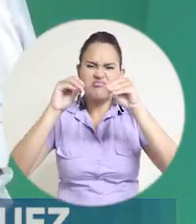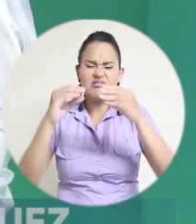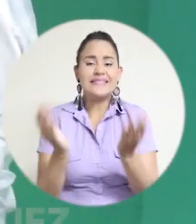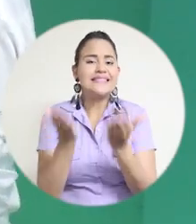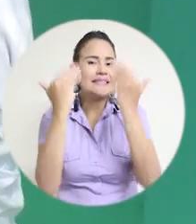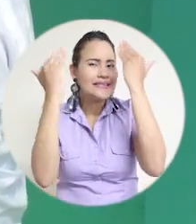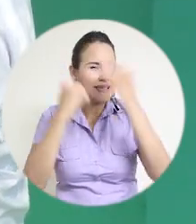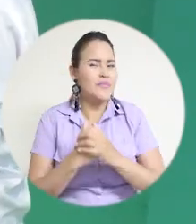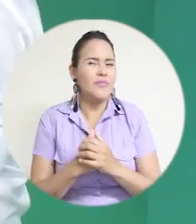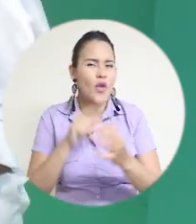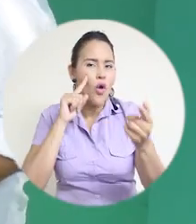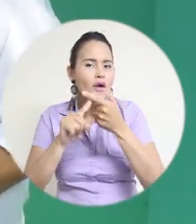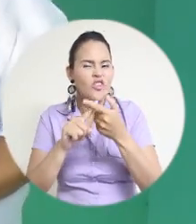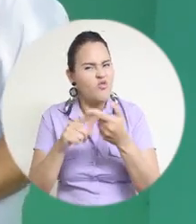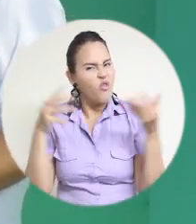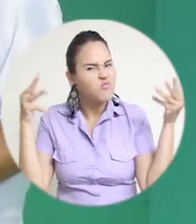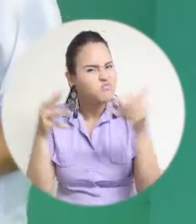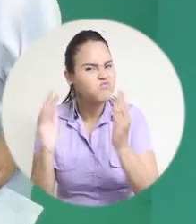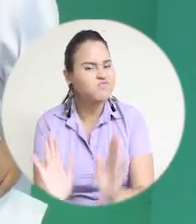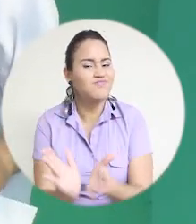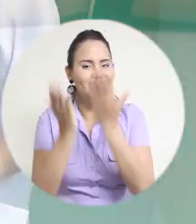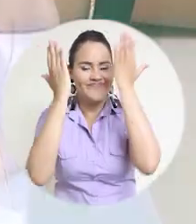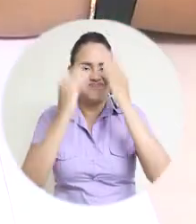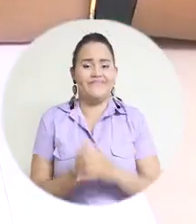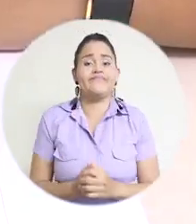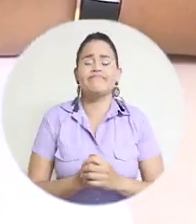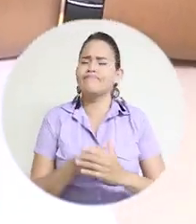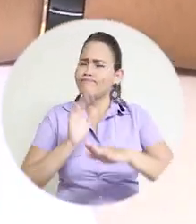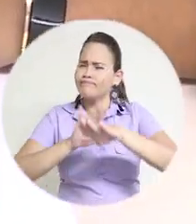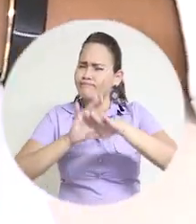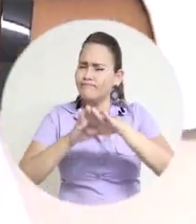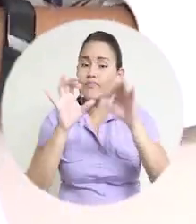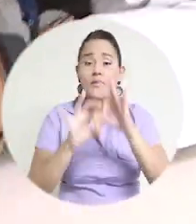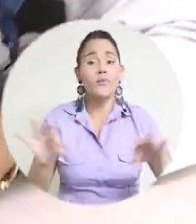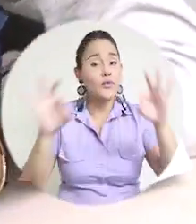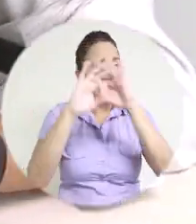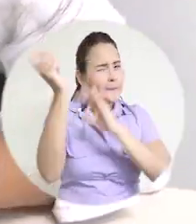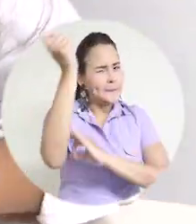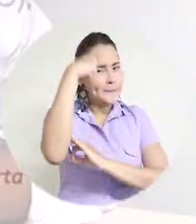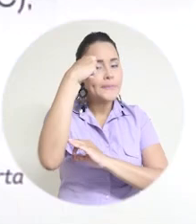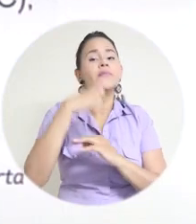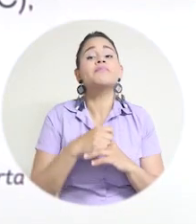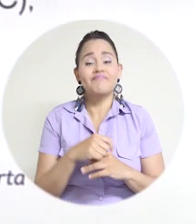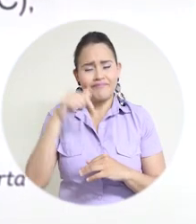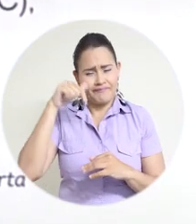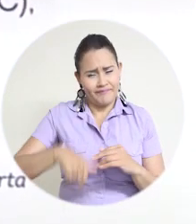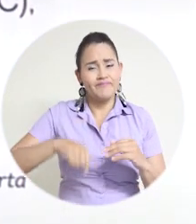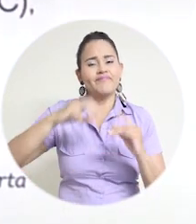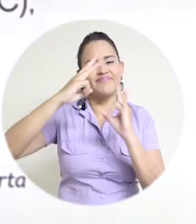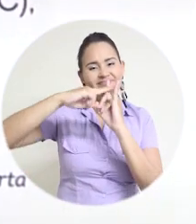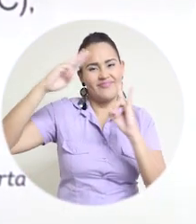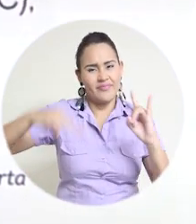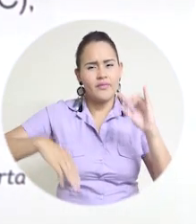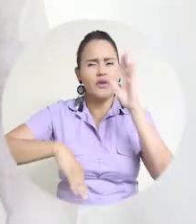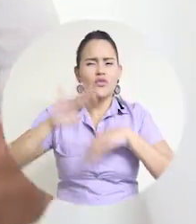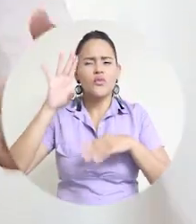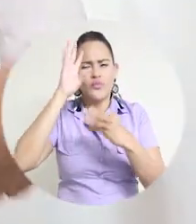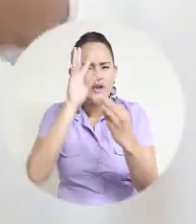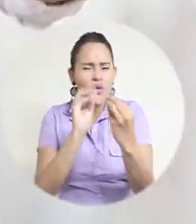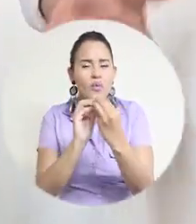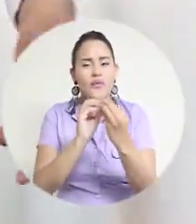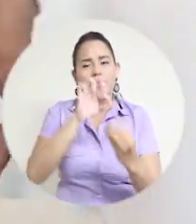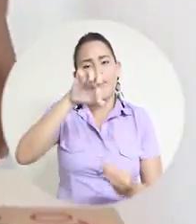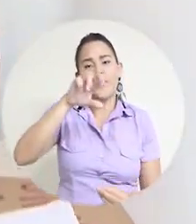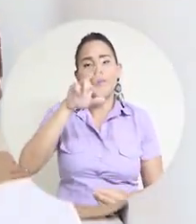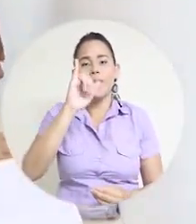poder contribuir a la solución de realidades que vivimos todos. Cabe recordar que esta Casa de Estudios Superiores, a través del programa Prisma, firmado